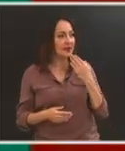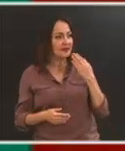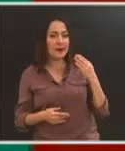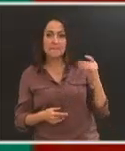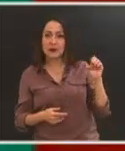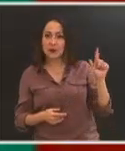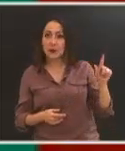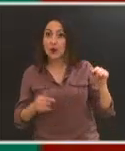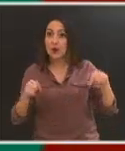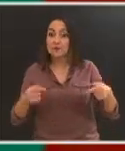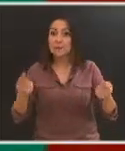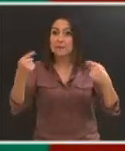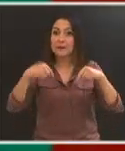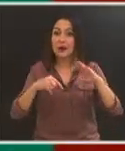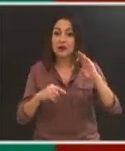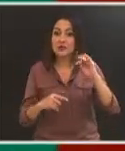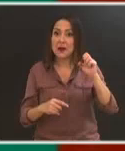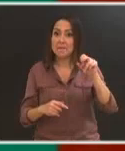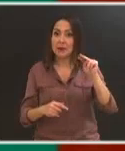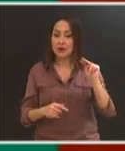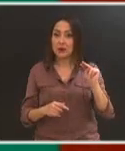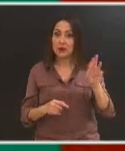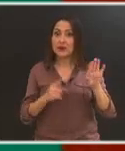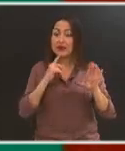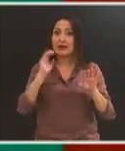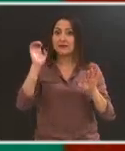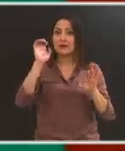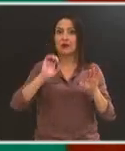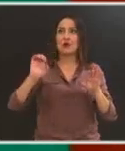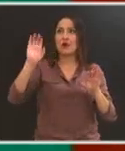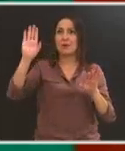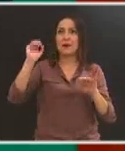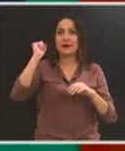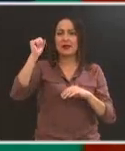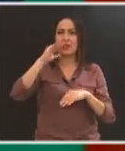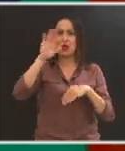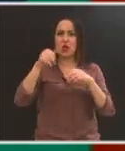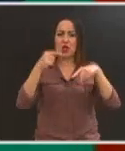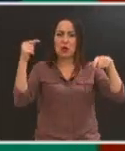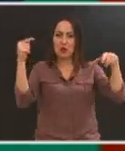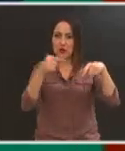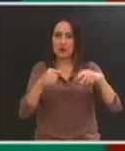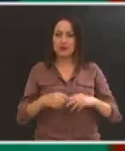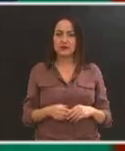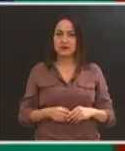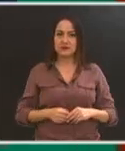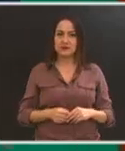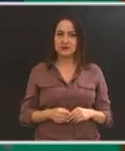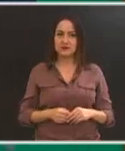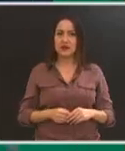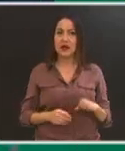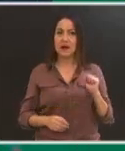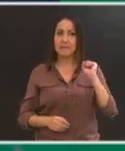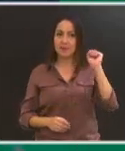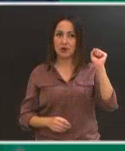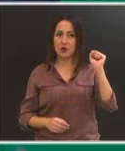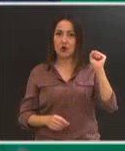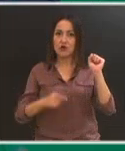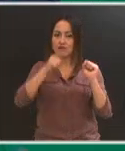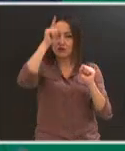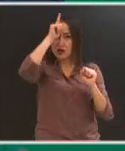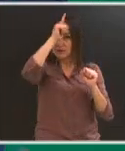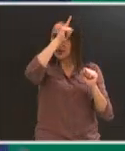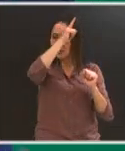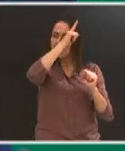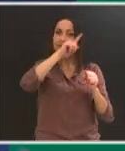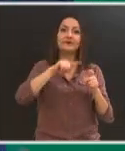don Paul. Hoy regresó la Champions, la Liga de Campeones de Europa, y tendremos todos los goles de la jornada, incluido el partido del campeón Real Madrid, que se